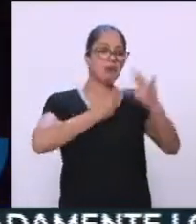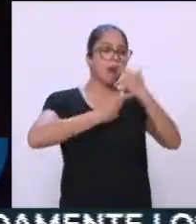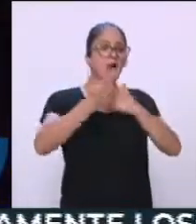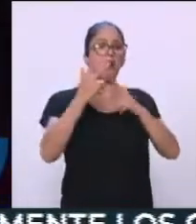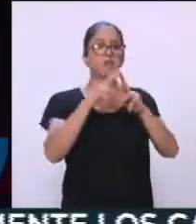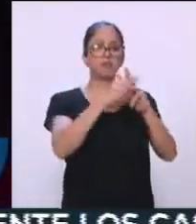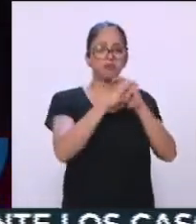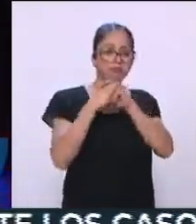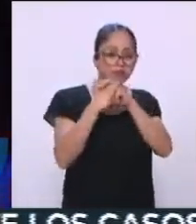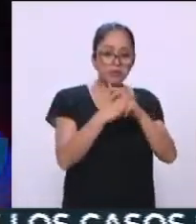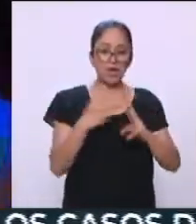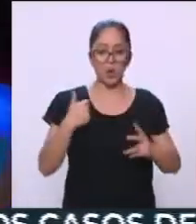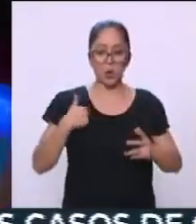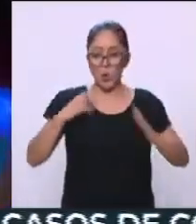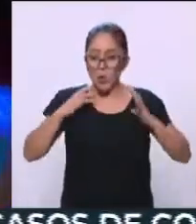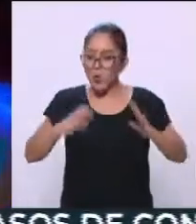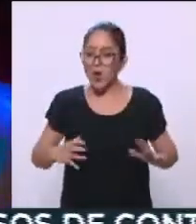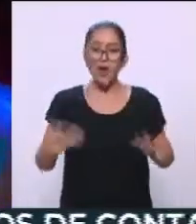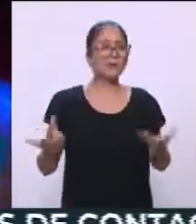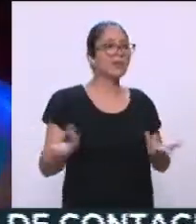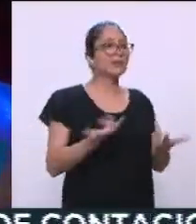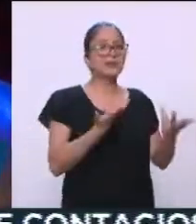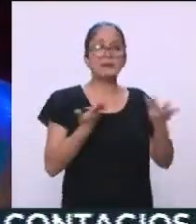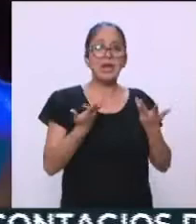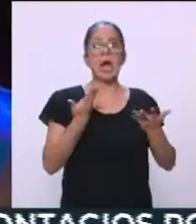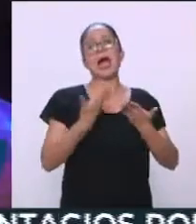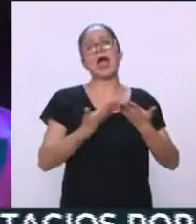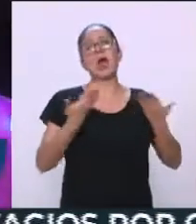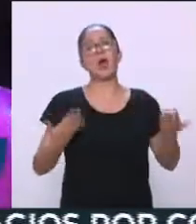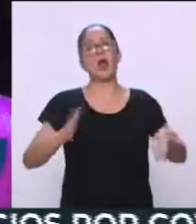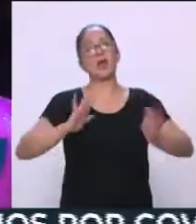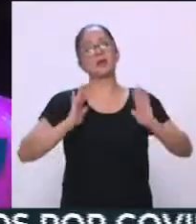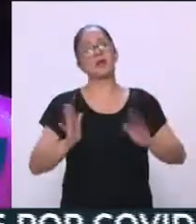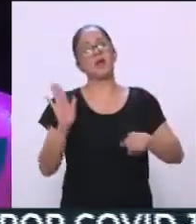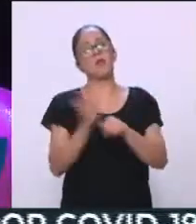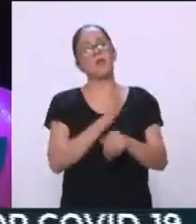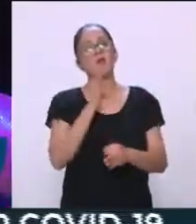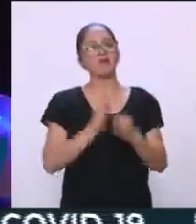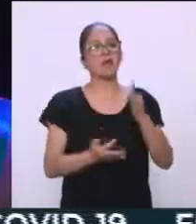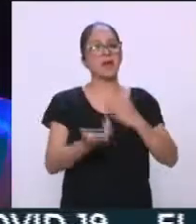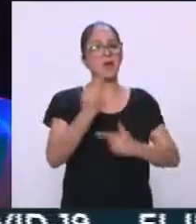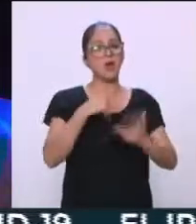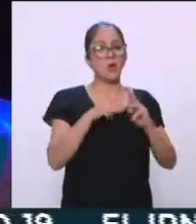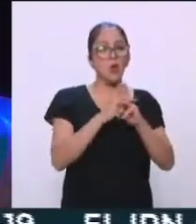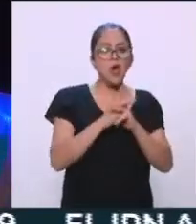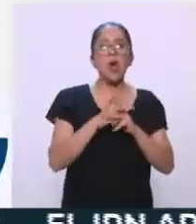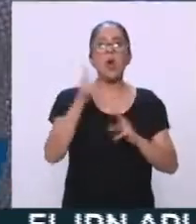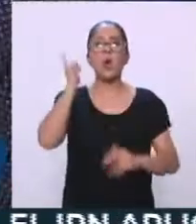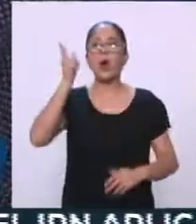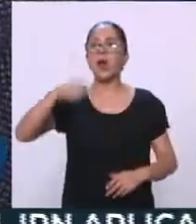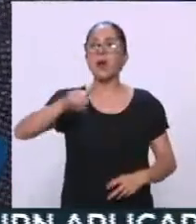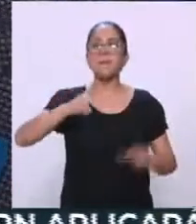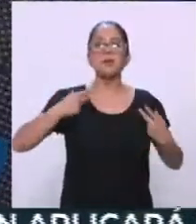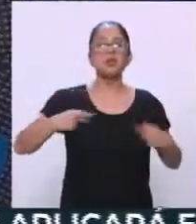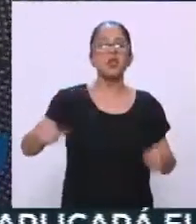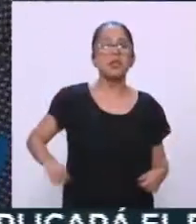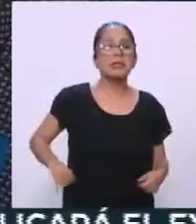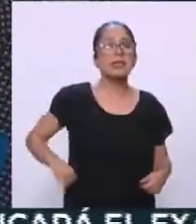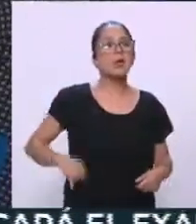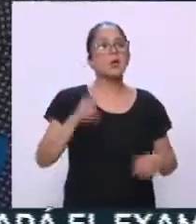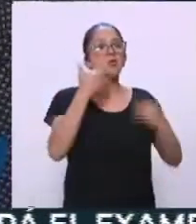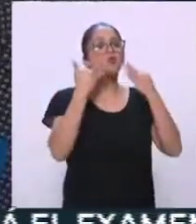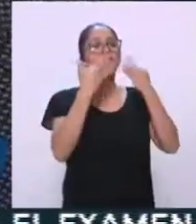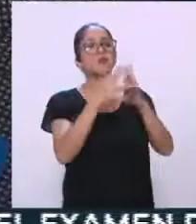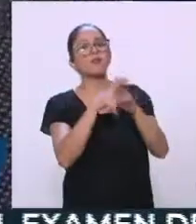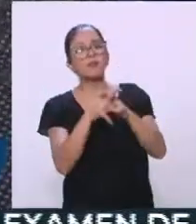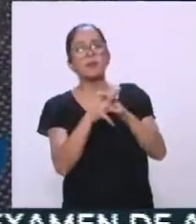Nuestro propio cuerpo lo pedía y mira, afortunadamente ya estamos en acción nuevamente y esperemos que la gente disfrute este tipo de encuentros. En el aspecto del sexo,